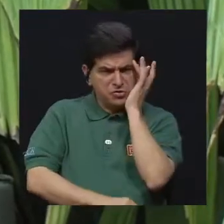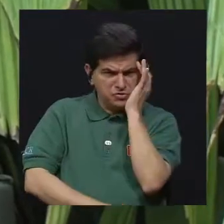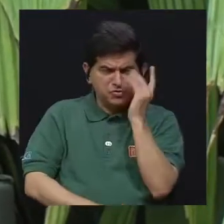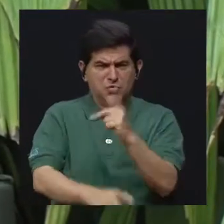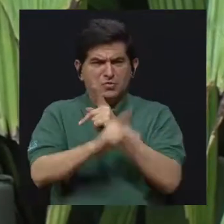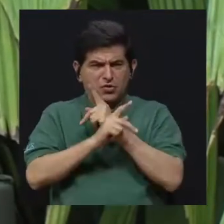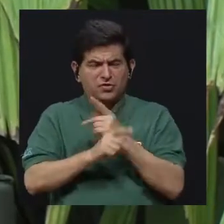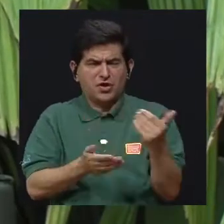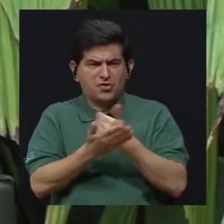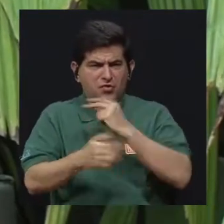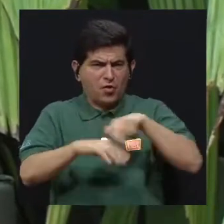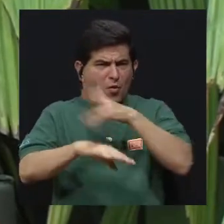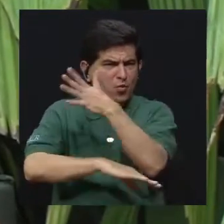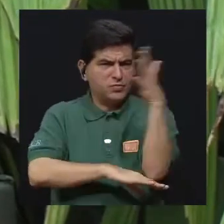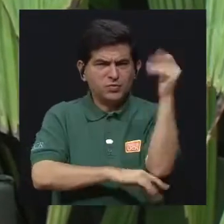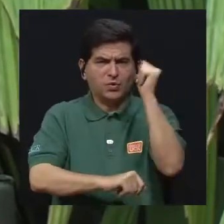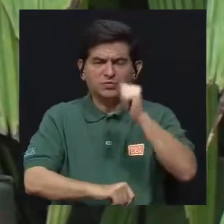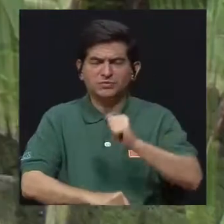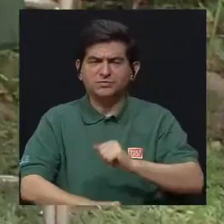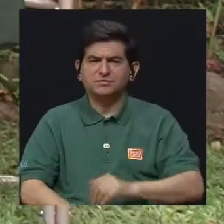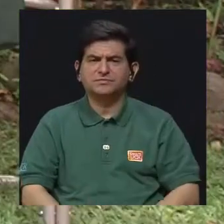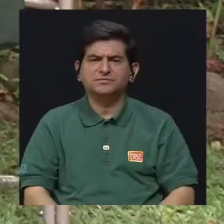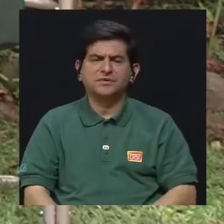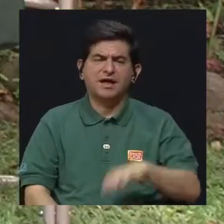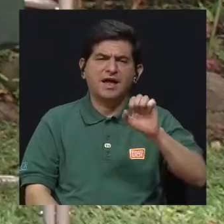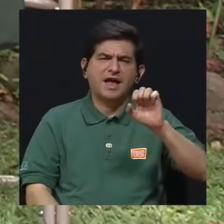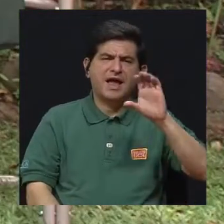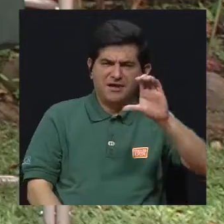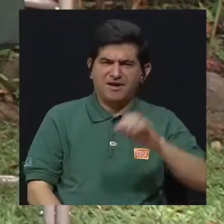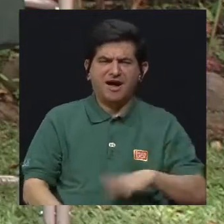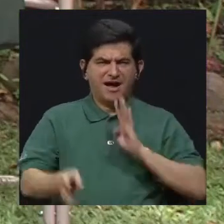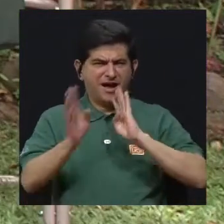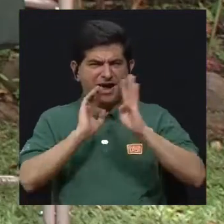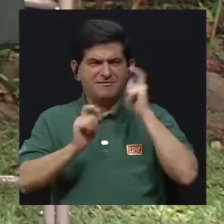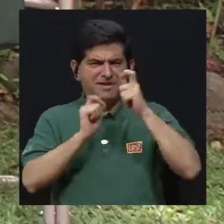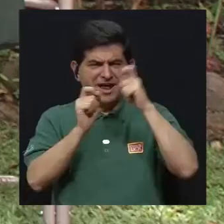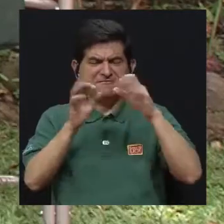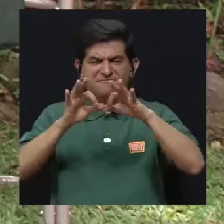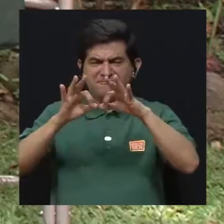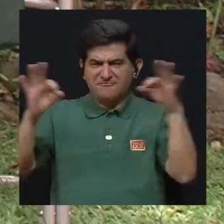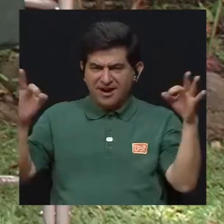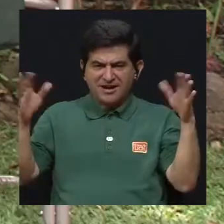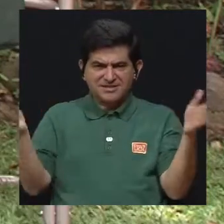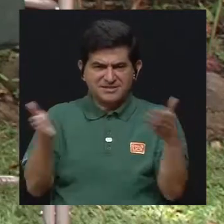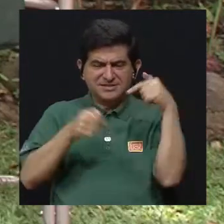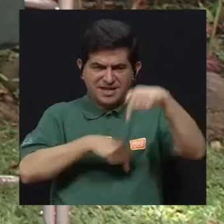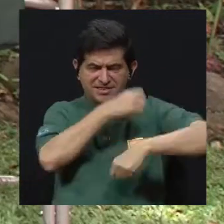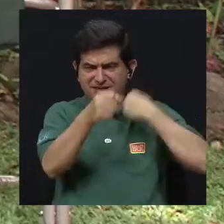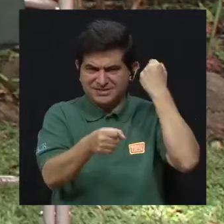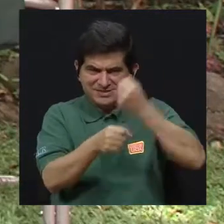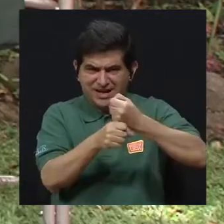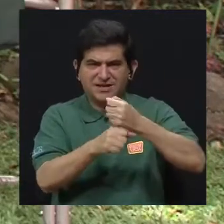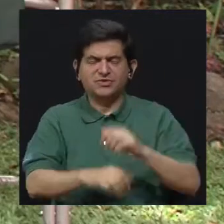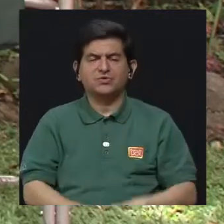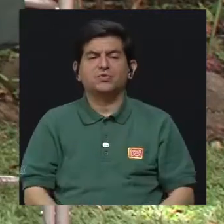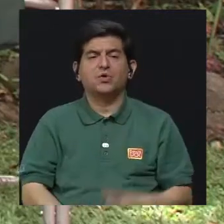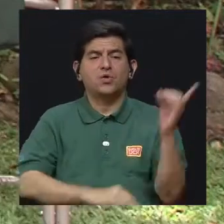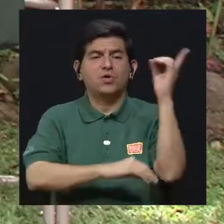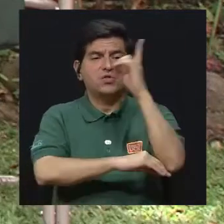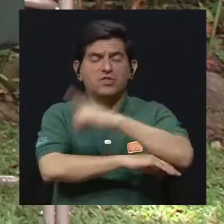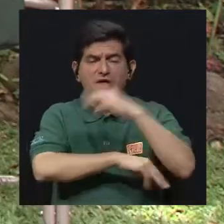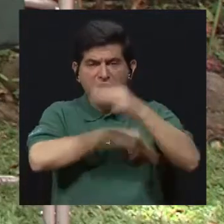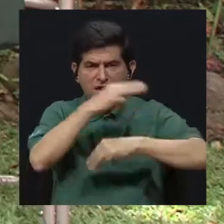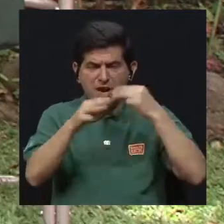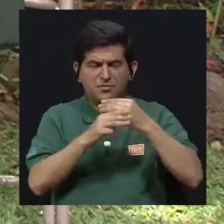por proteger los recursos naturales. Eva, hablemos precisamente del lema que se promueve este año en el Día